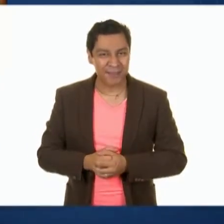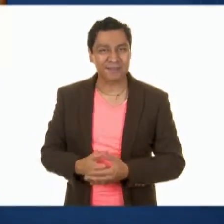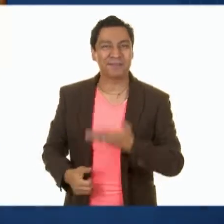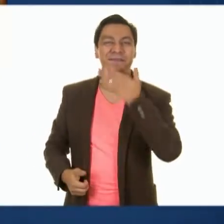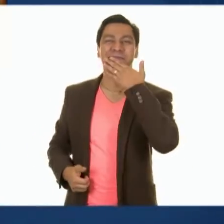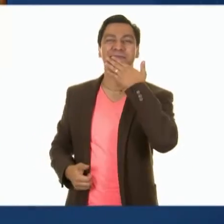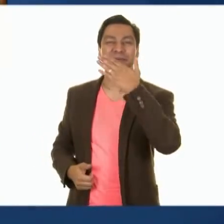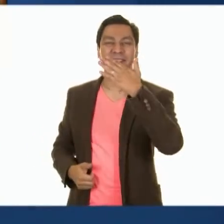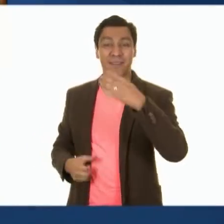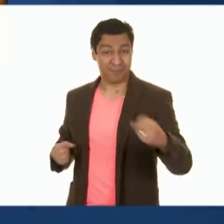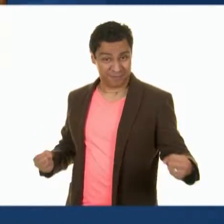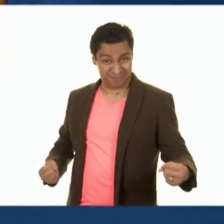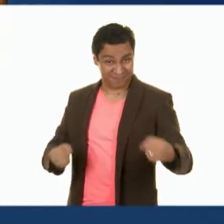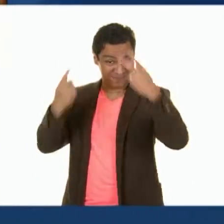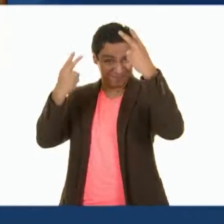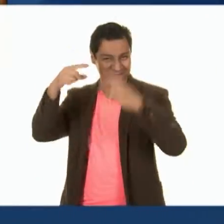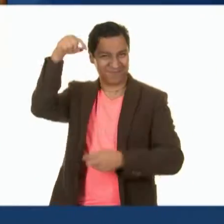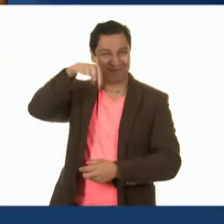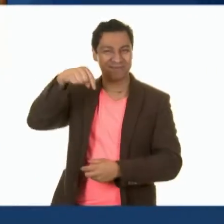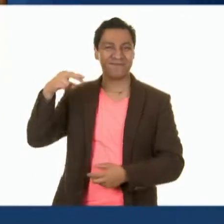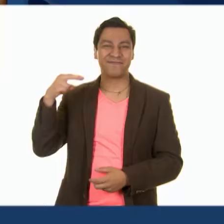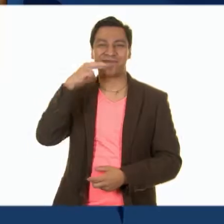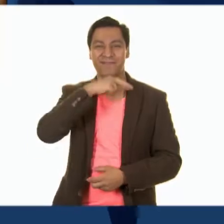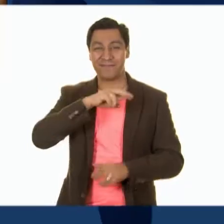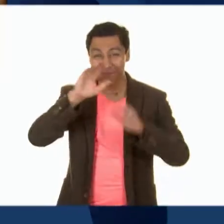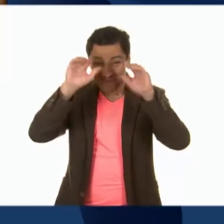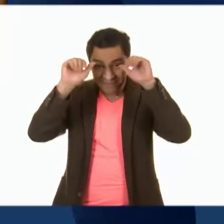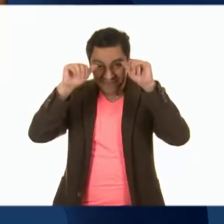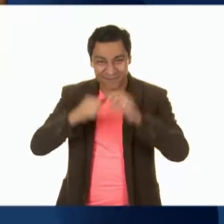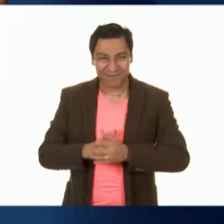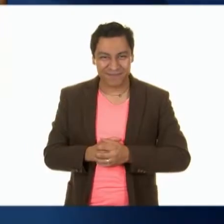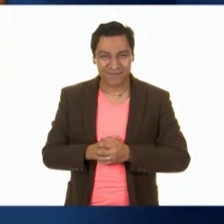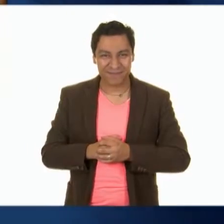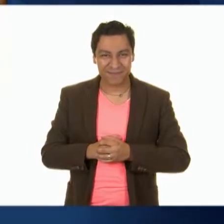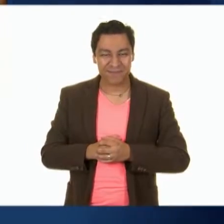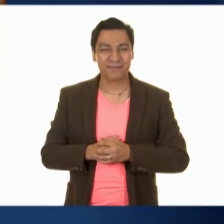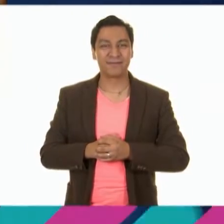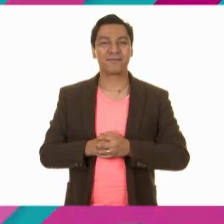¡Muy bien! ¡Nos vemos pronto!